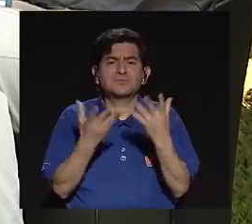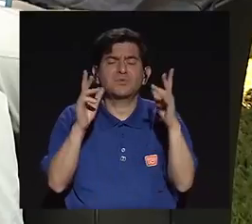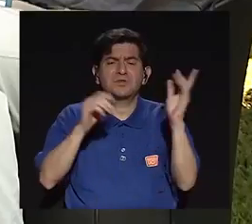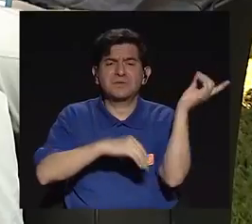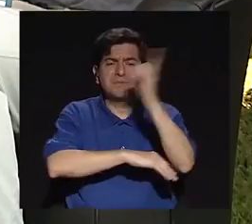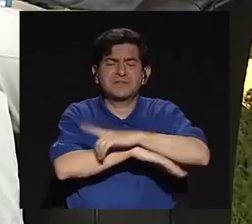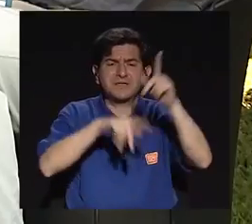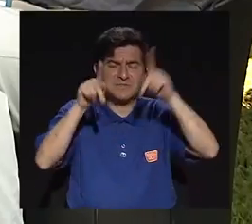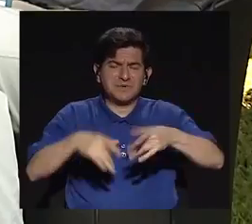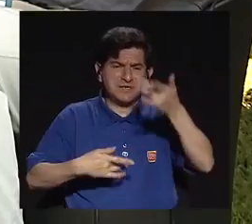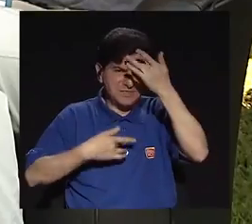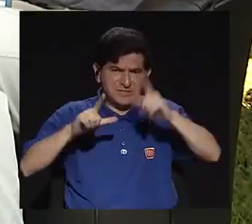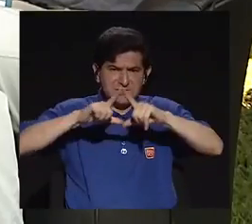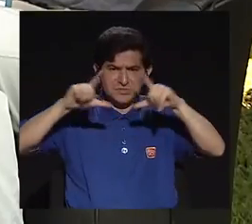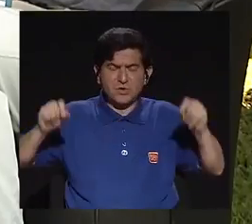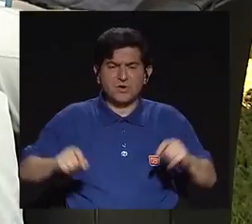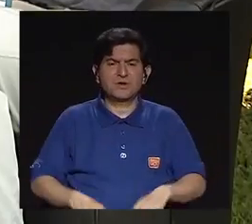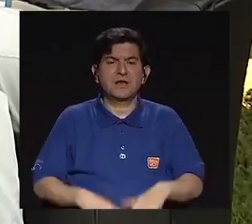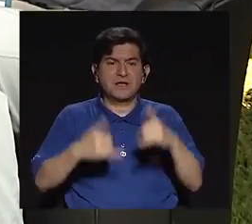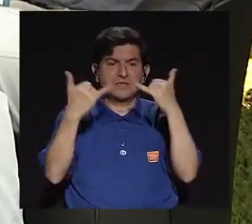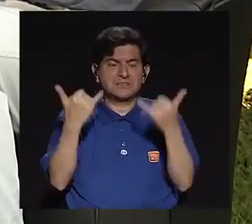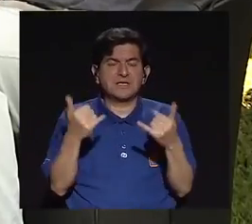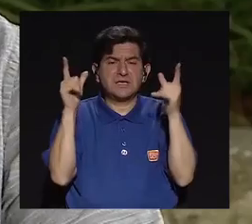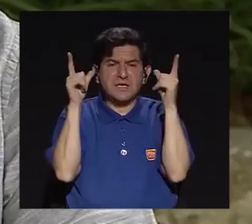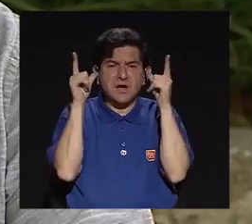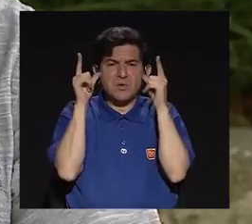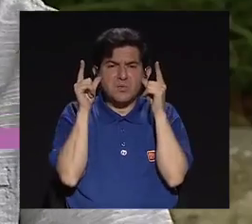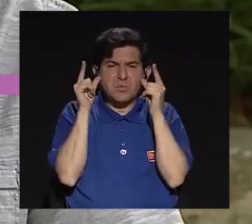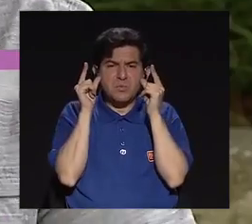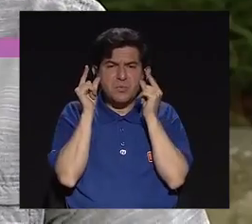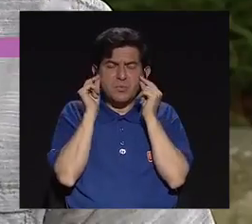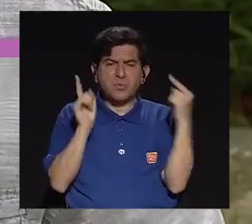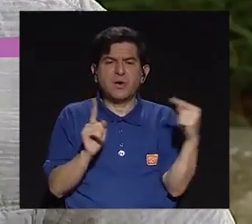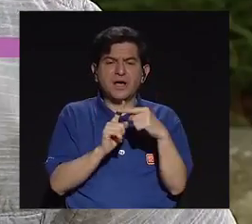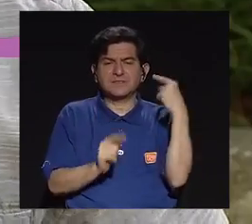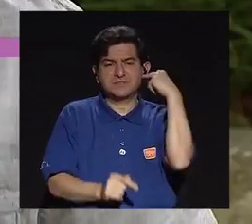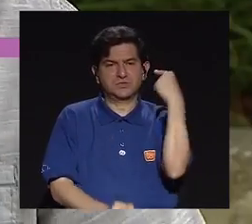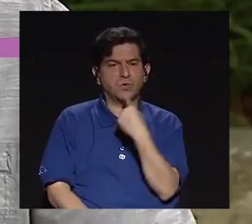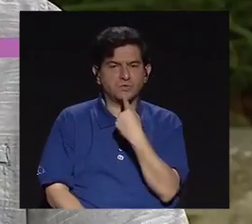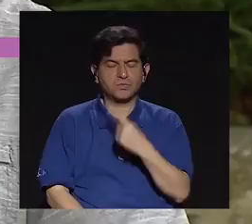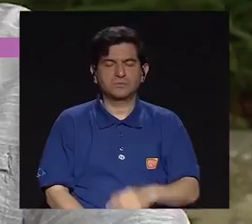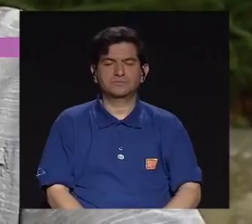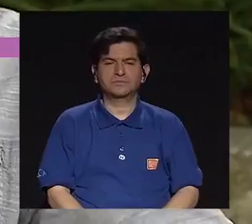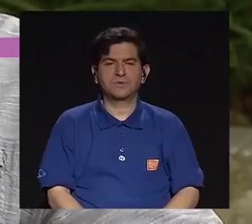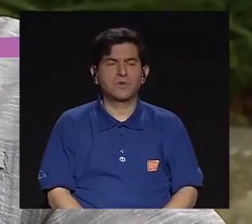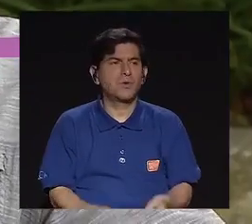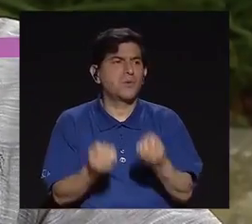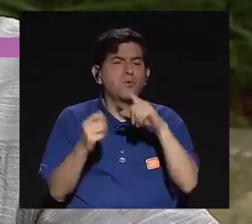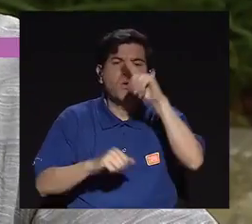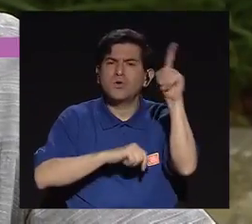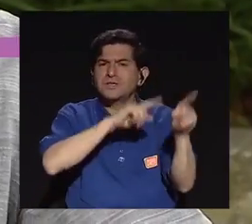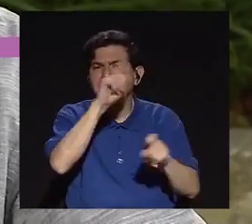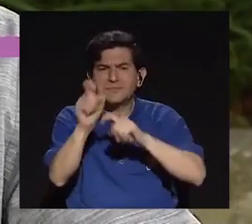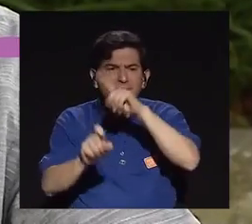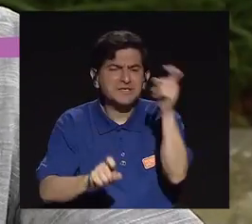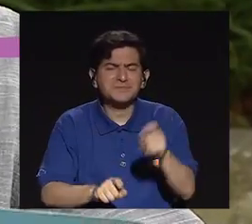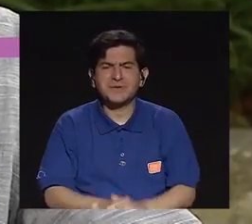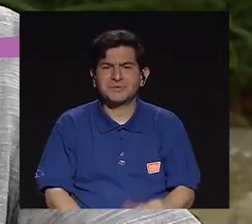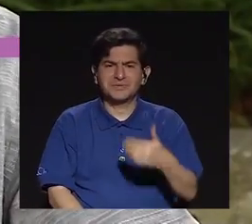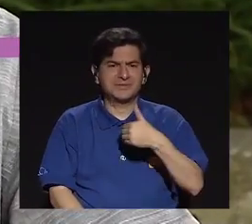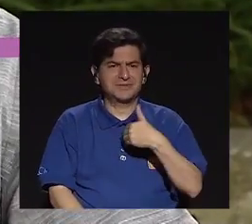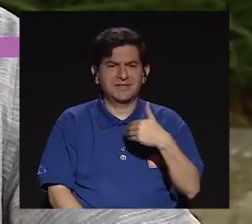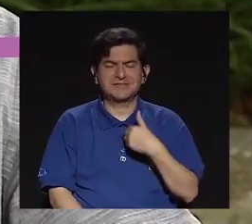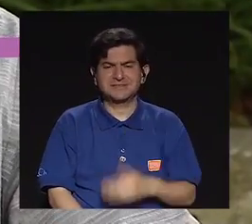dejando una pérdida auditiva gravada hasta la sordera. Claro, doctor, se nos quedan pues muchas preguntas aquí en el libreto, pero